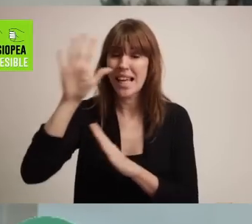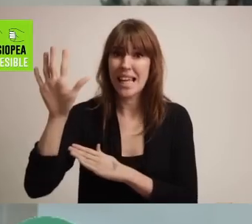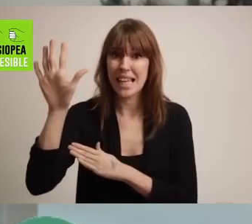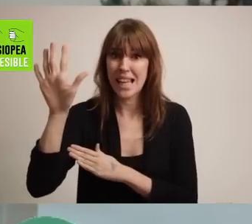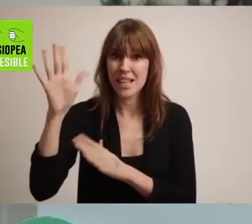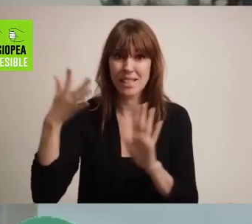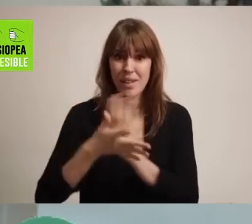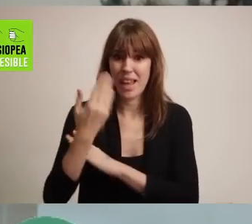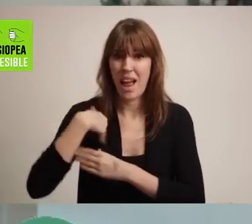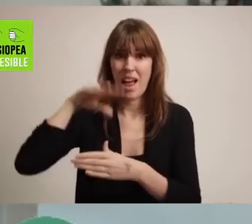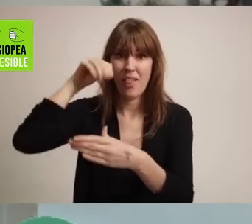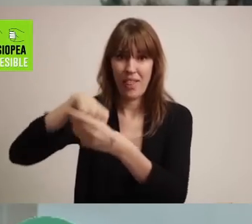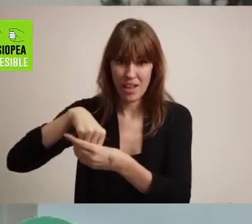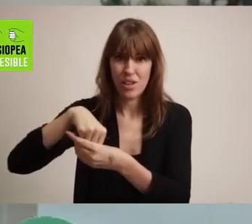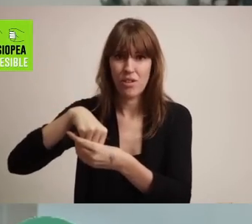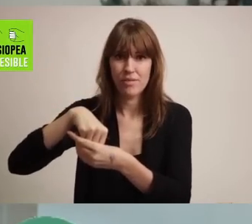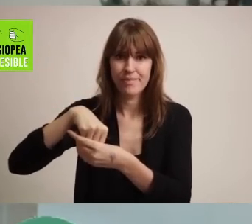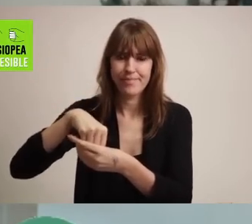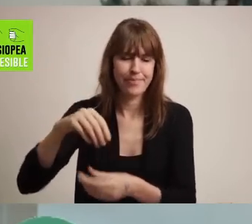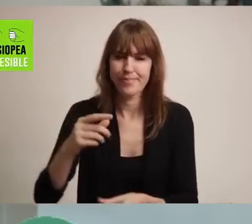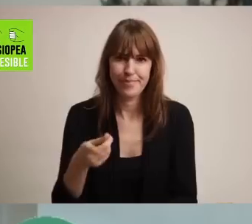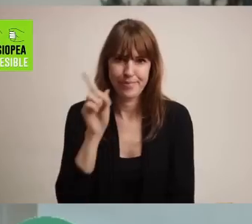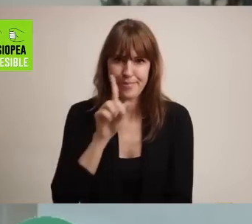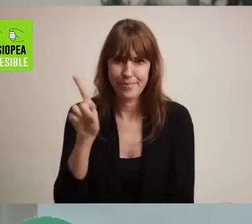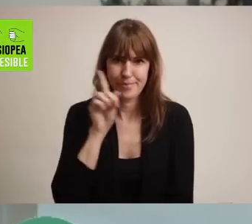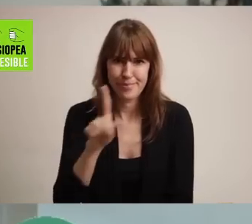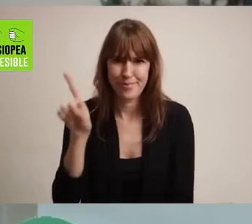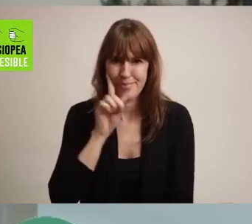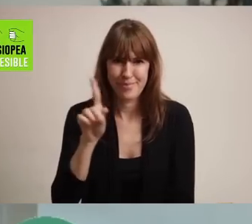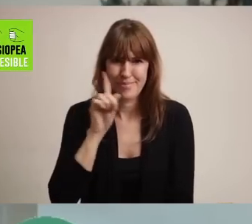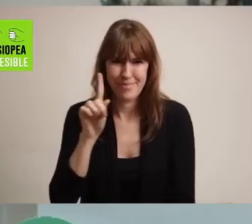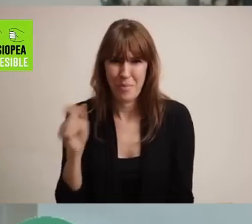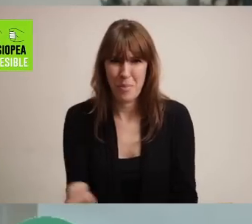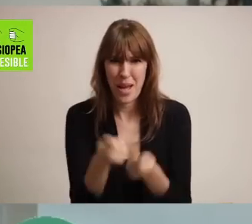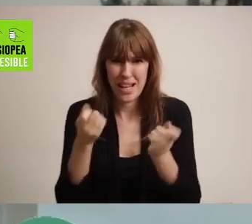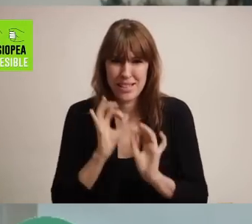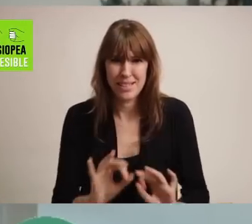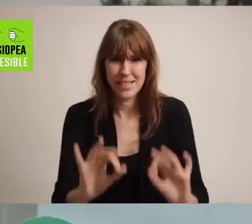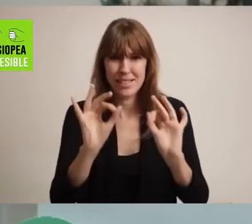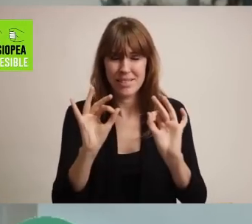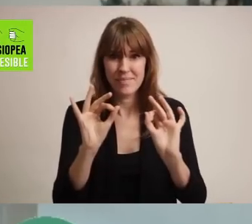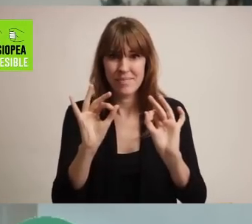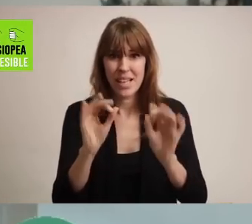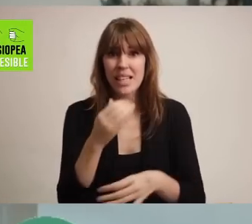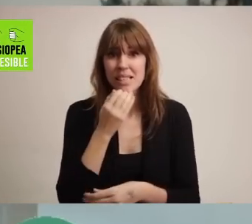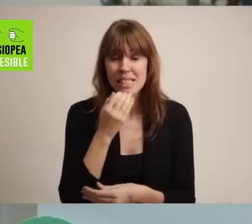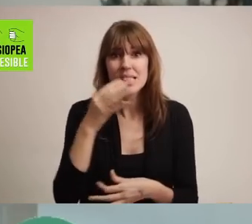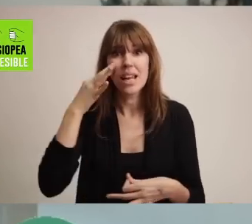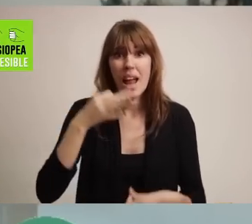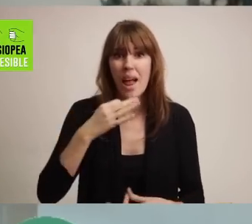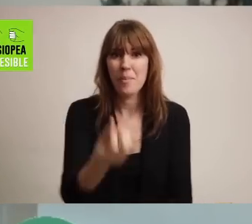esa frecuencia. Falso. Mentira, puro marketing. Porque claro, si nos cuentan la